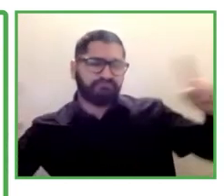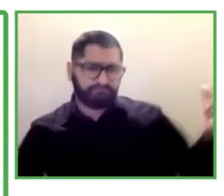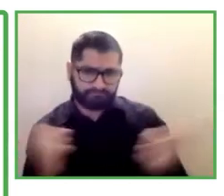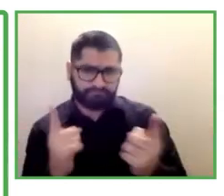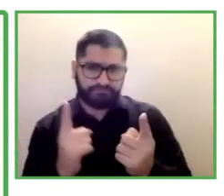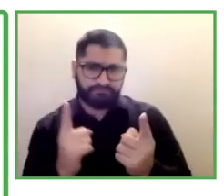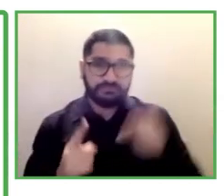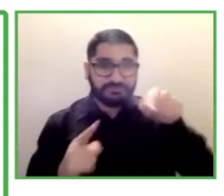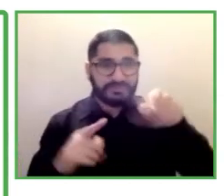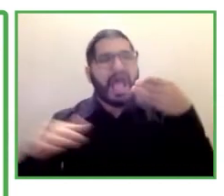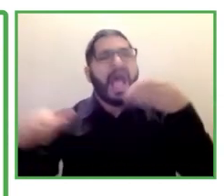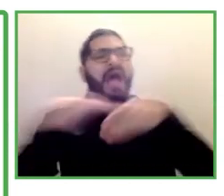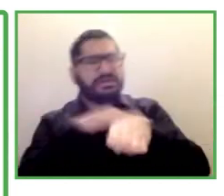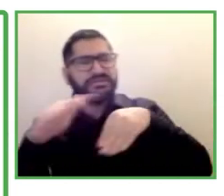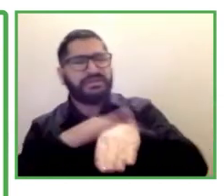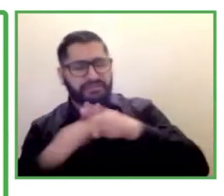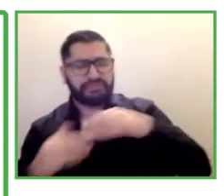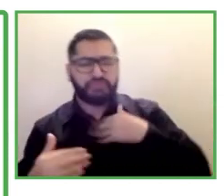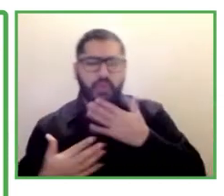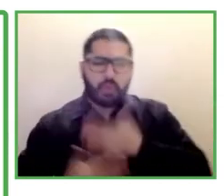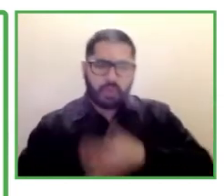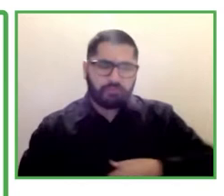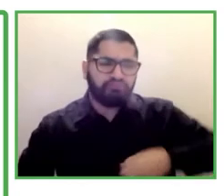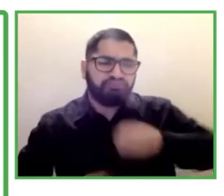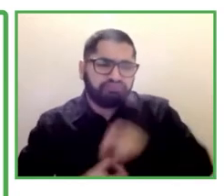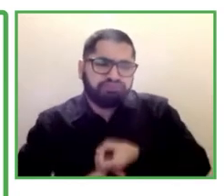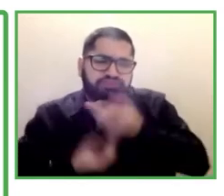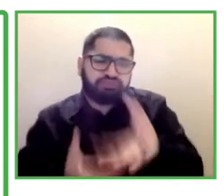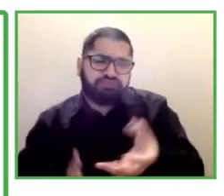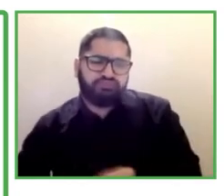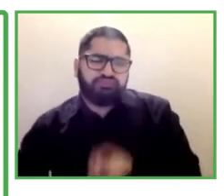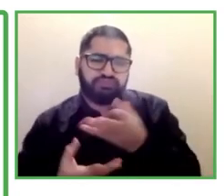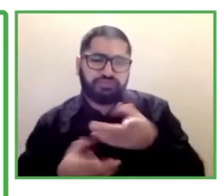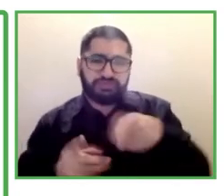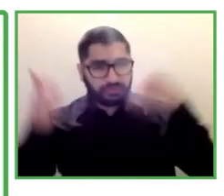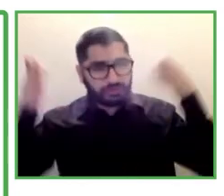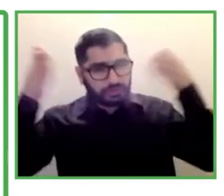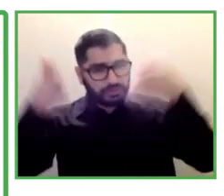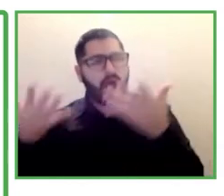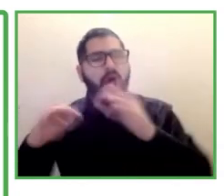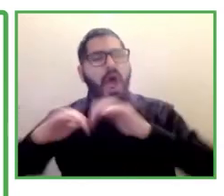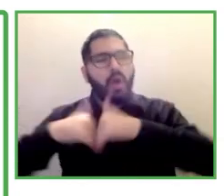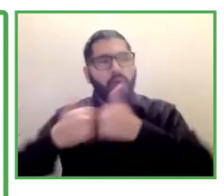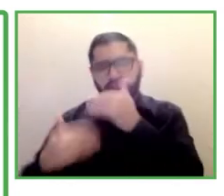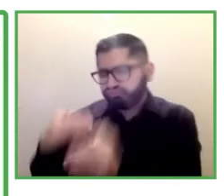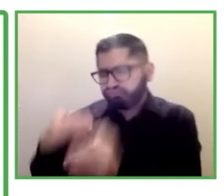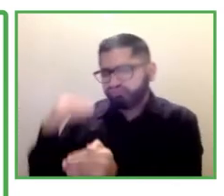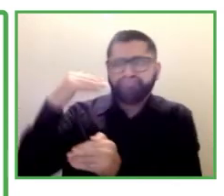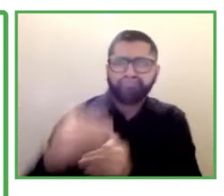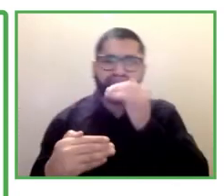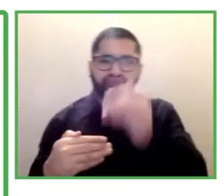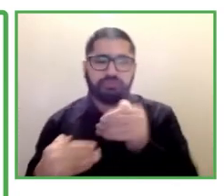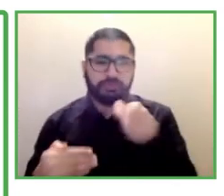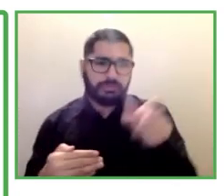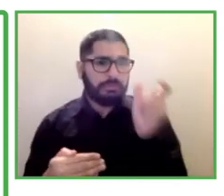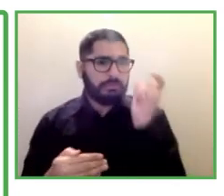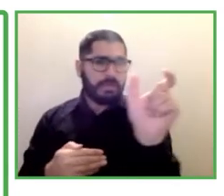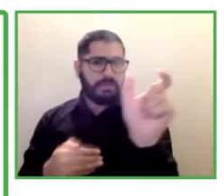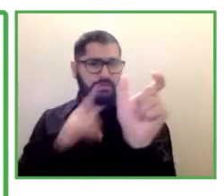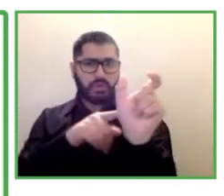avanzando. No hay palabras, solo voces de animales, así que aquí va. Dice, una